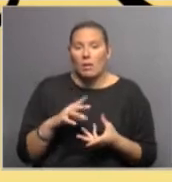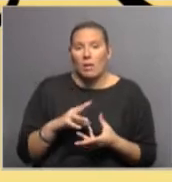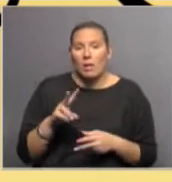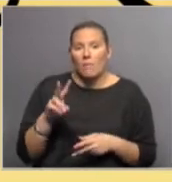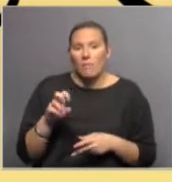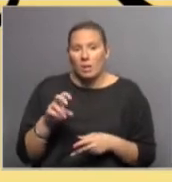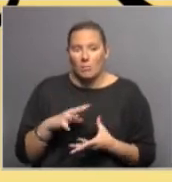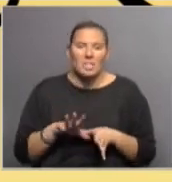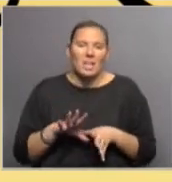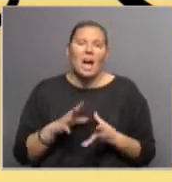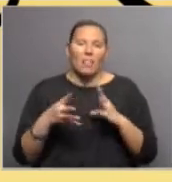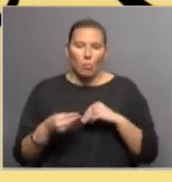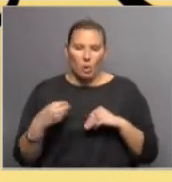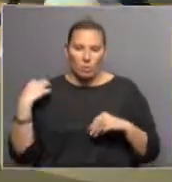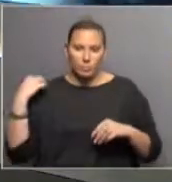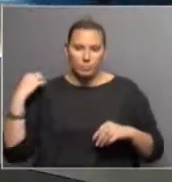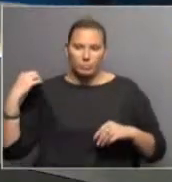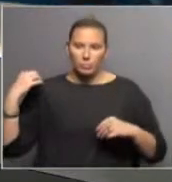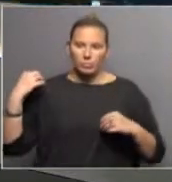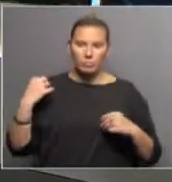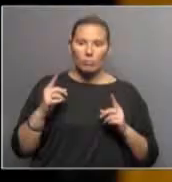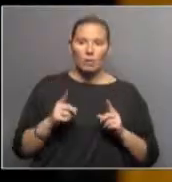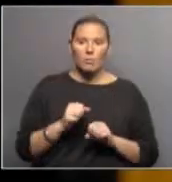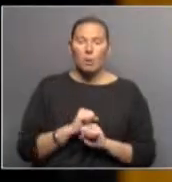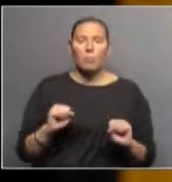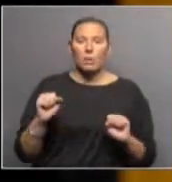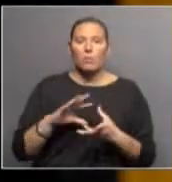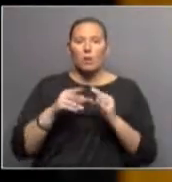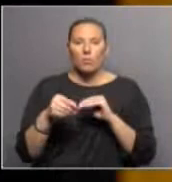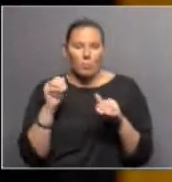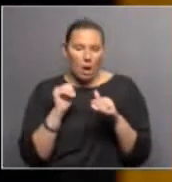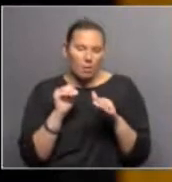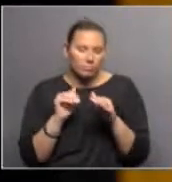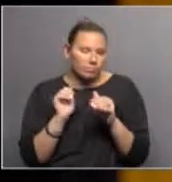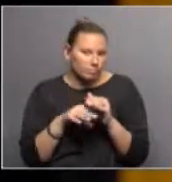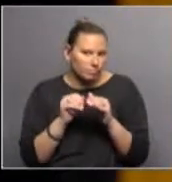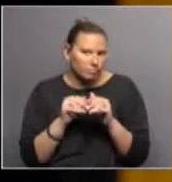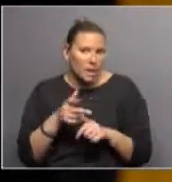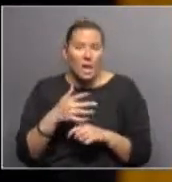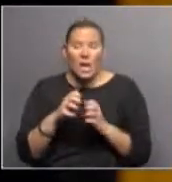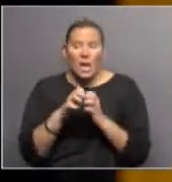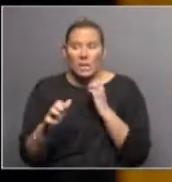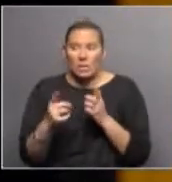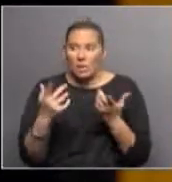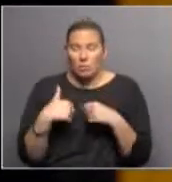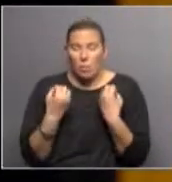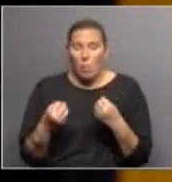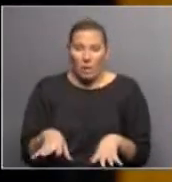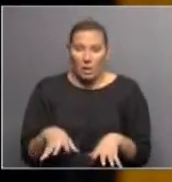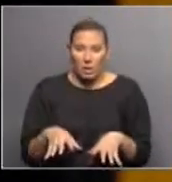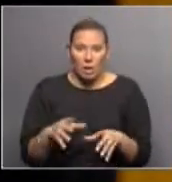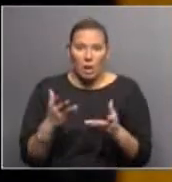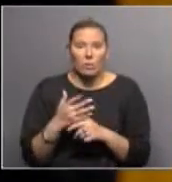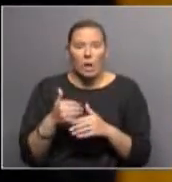lo que llamamos el hidrógeno verde. También puede ser visto como una manera de almacenar energía que de otra manera se desperdiciaría. Hoy Uruguay tiene un